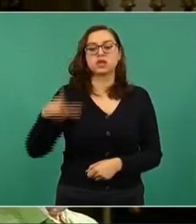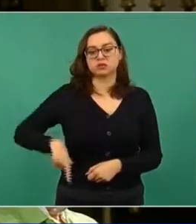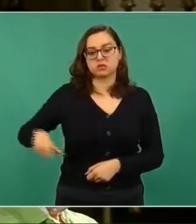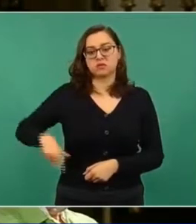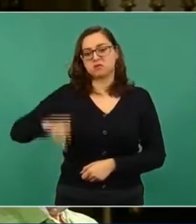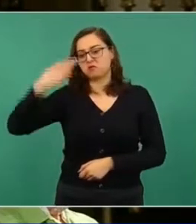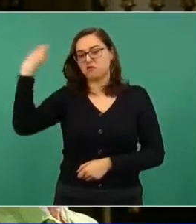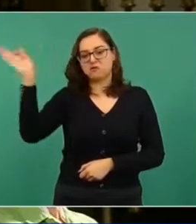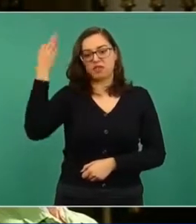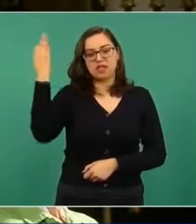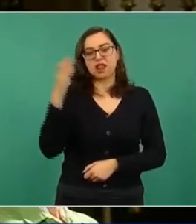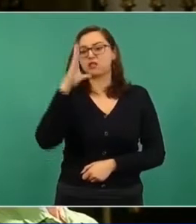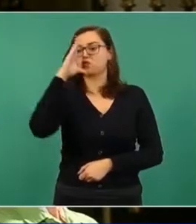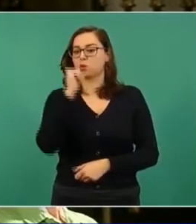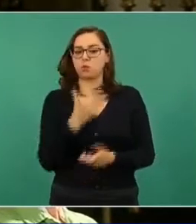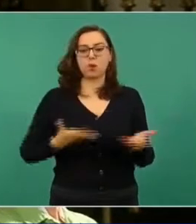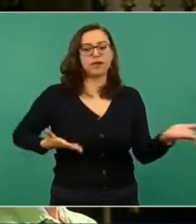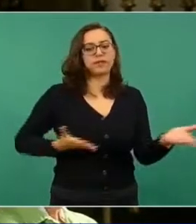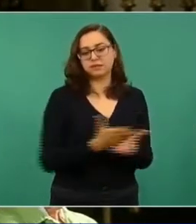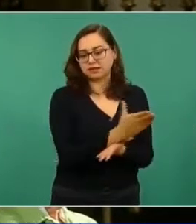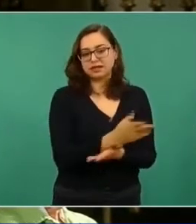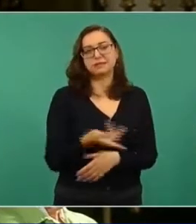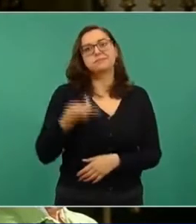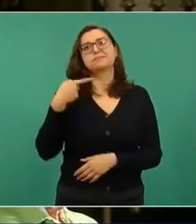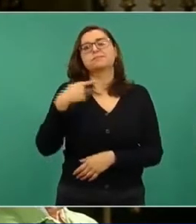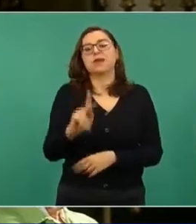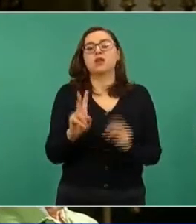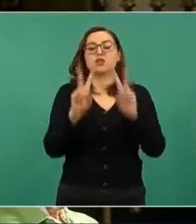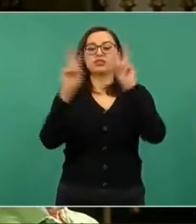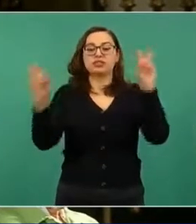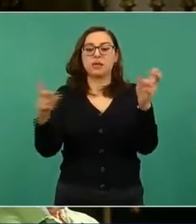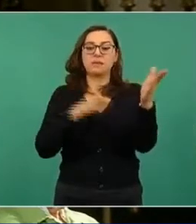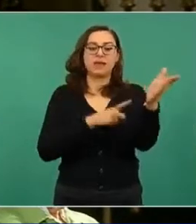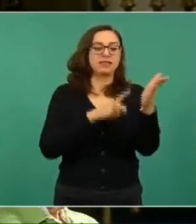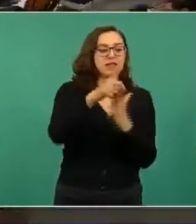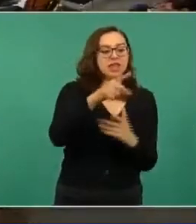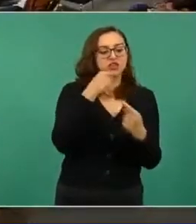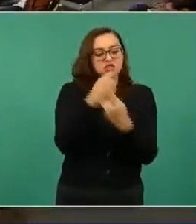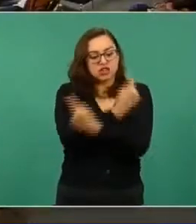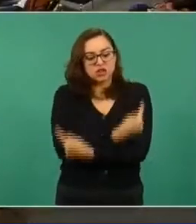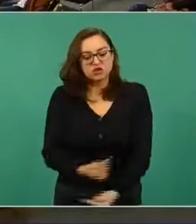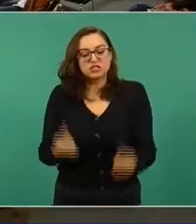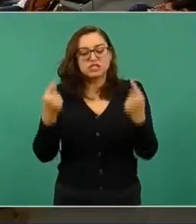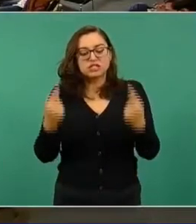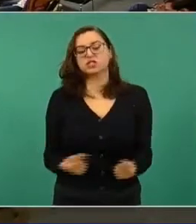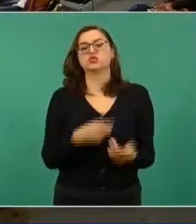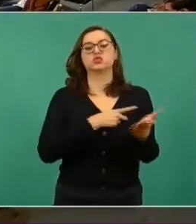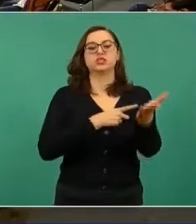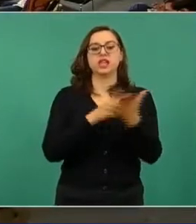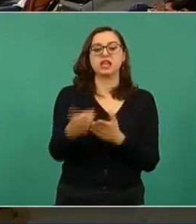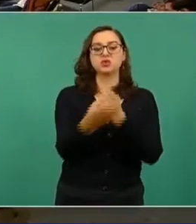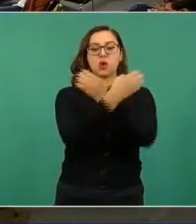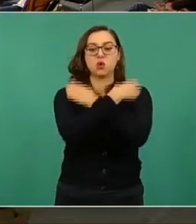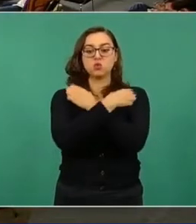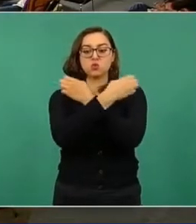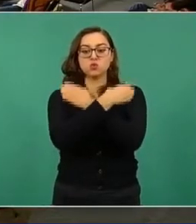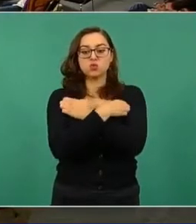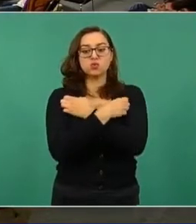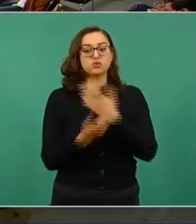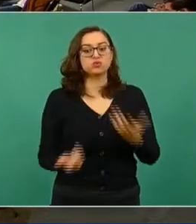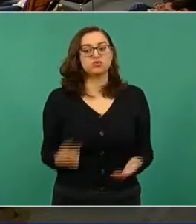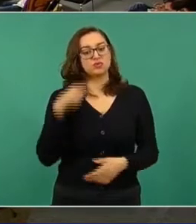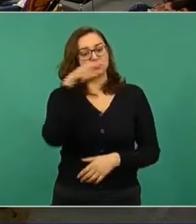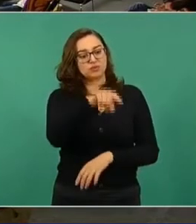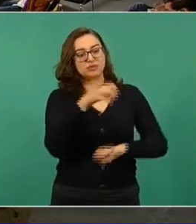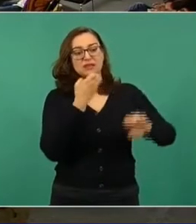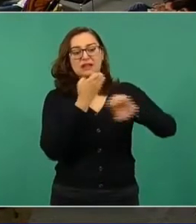afectación a derechos de niños, al derecho a la educación, a espacios dignos en estos momentos, en un estado donde la